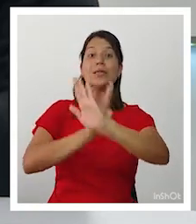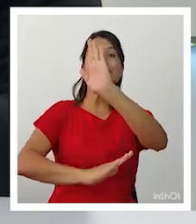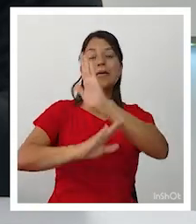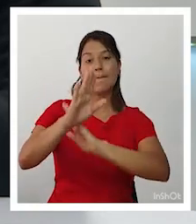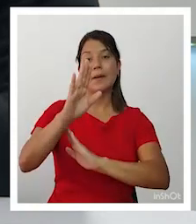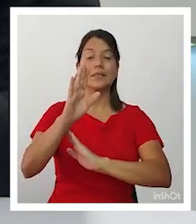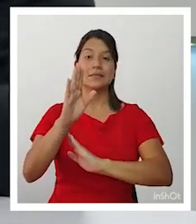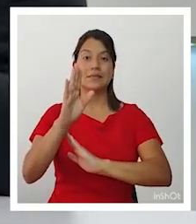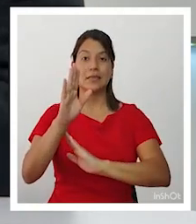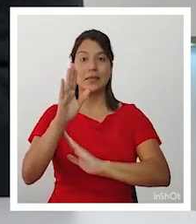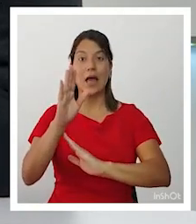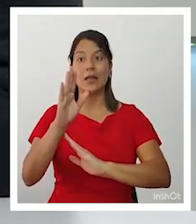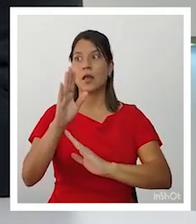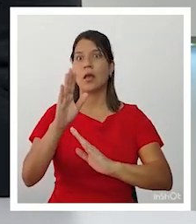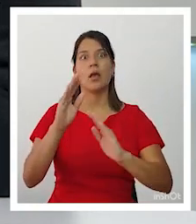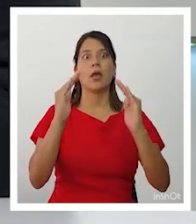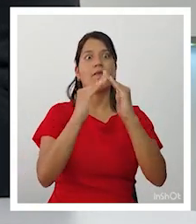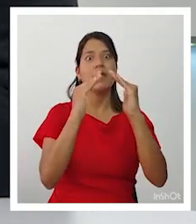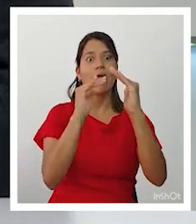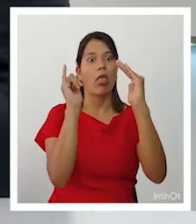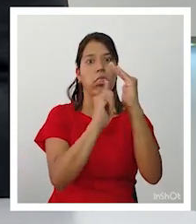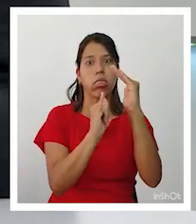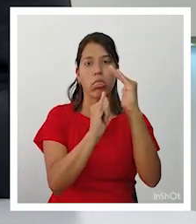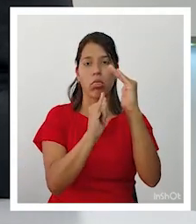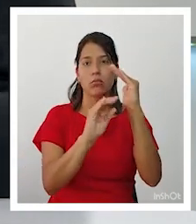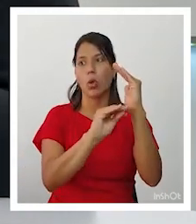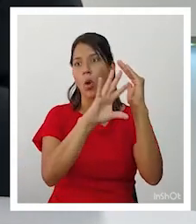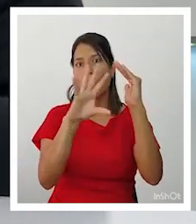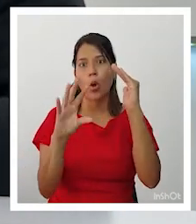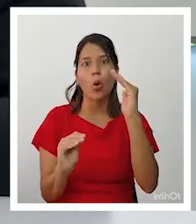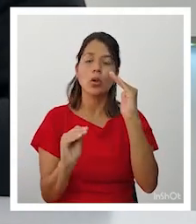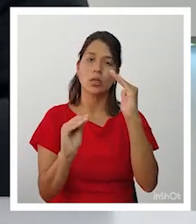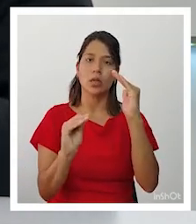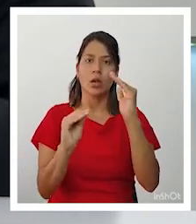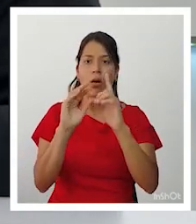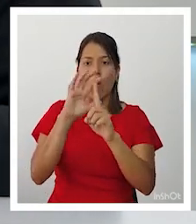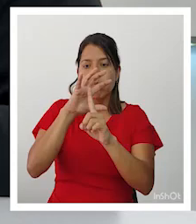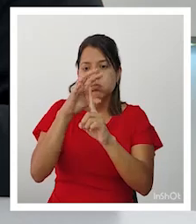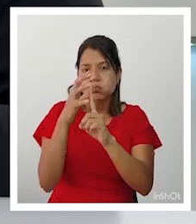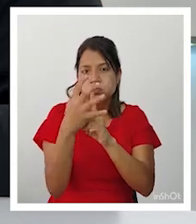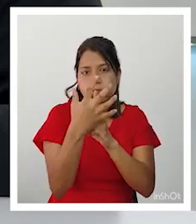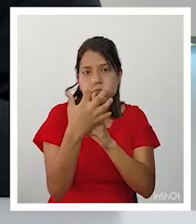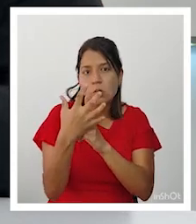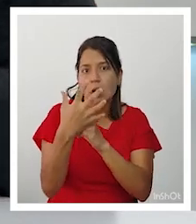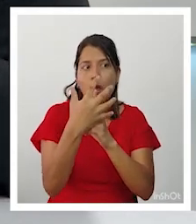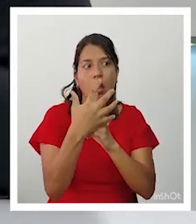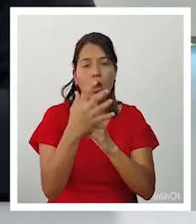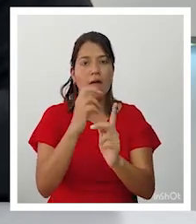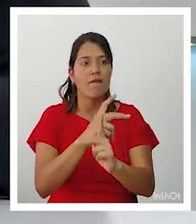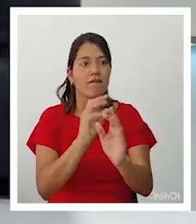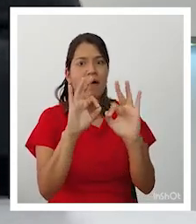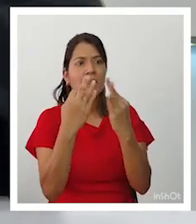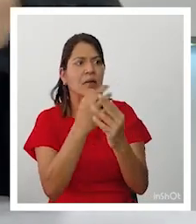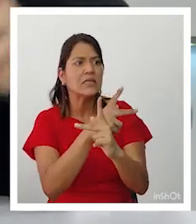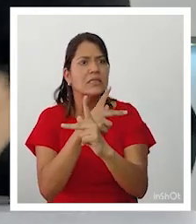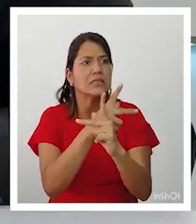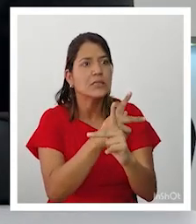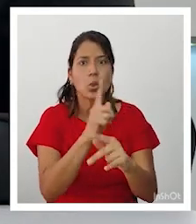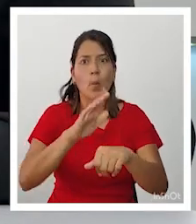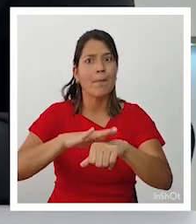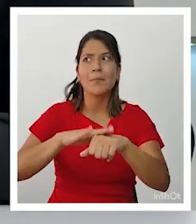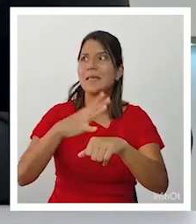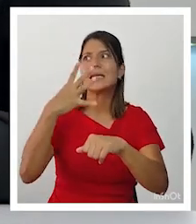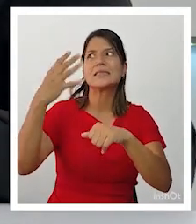está entre esas 4 paredes y esa burbuja, los familiares que son sobreprotectores no los dejan salir a conocer el